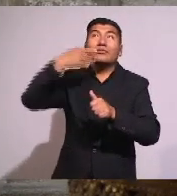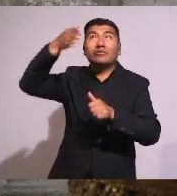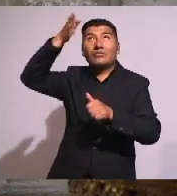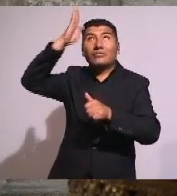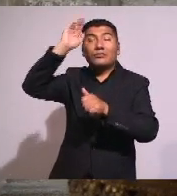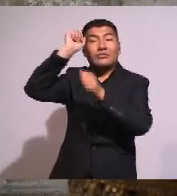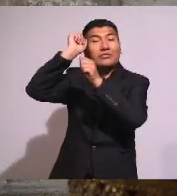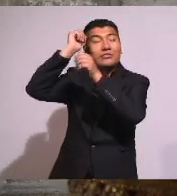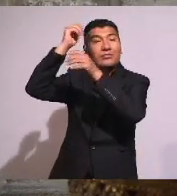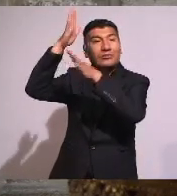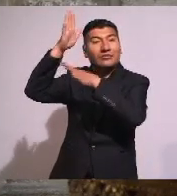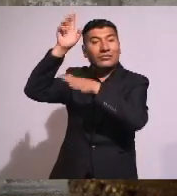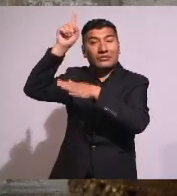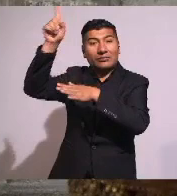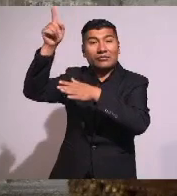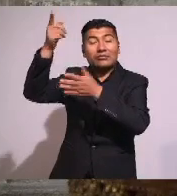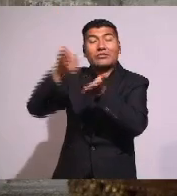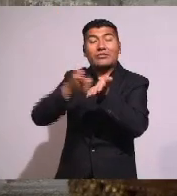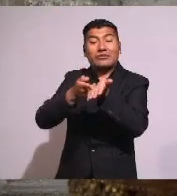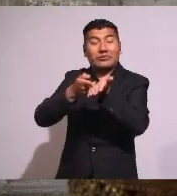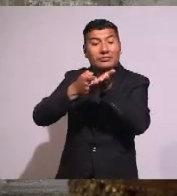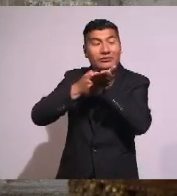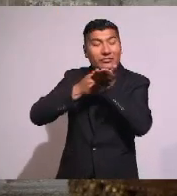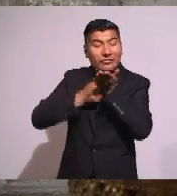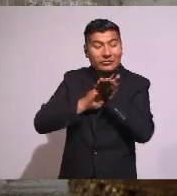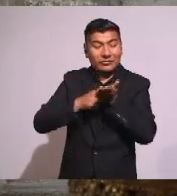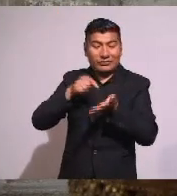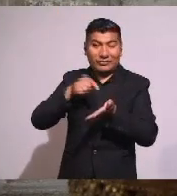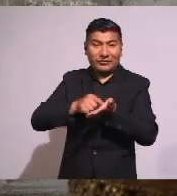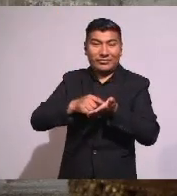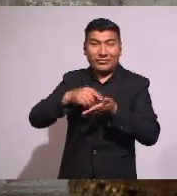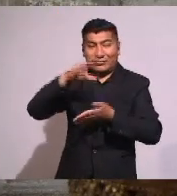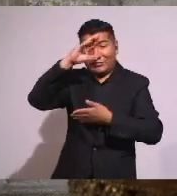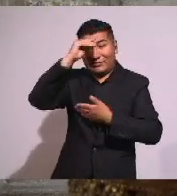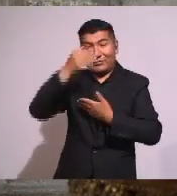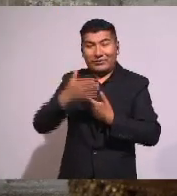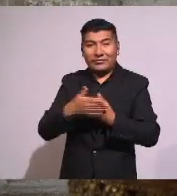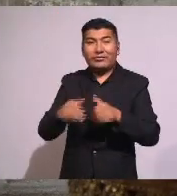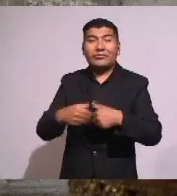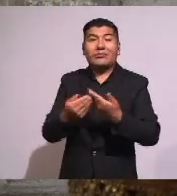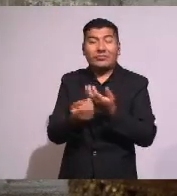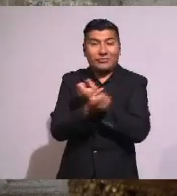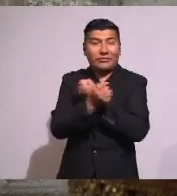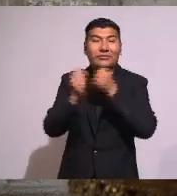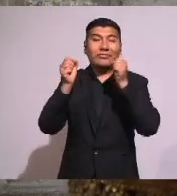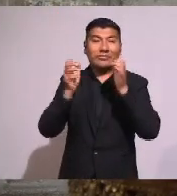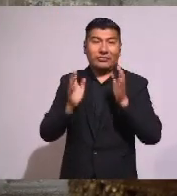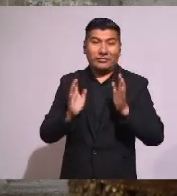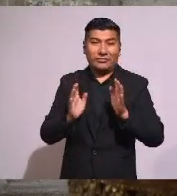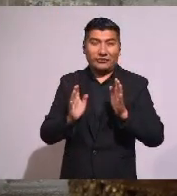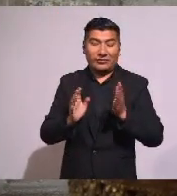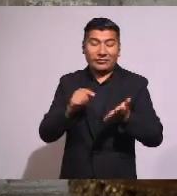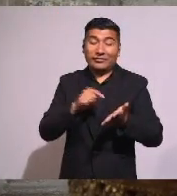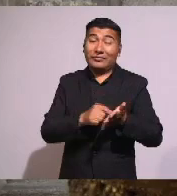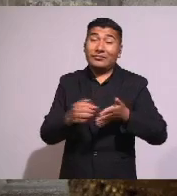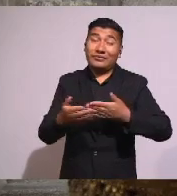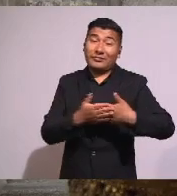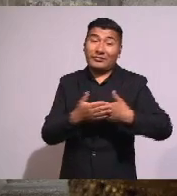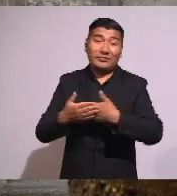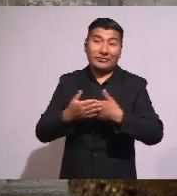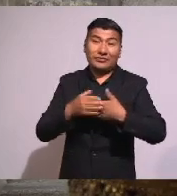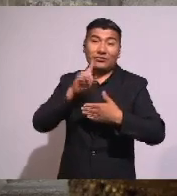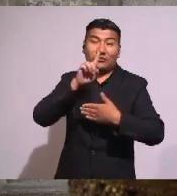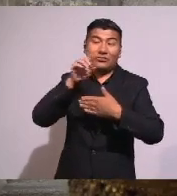Padre quien nos ha ofrecido a la humanidad a este niño como Salvador. Este niño es un